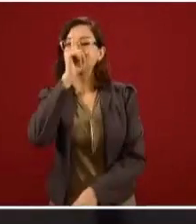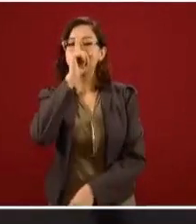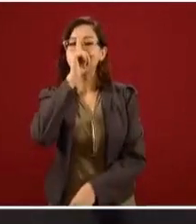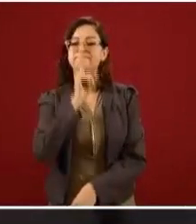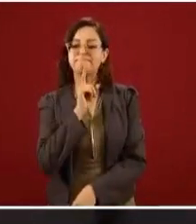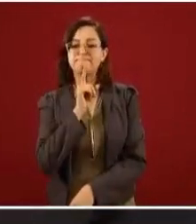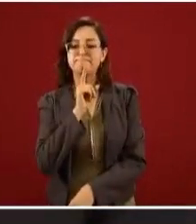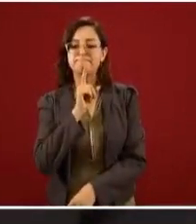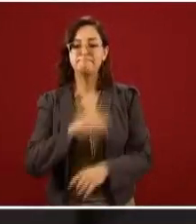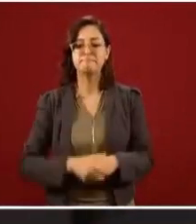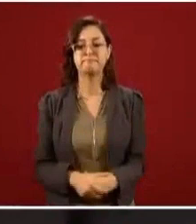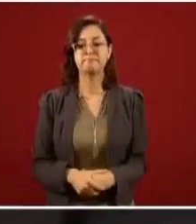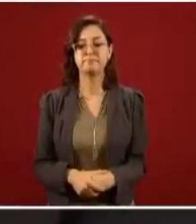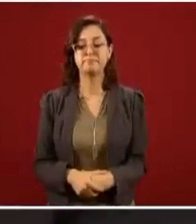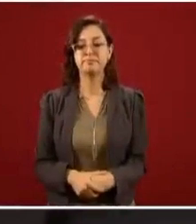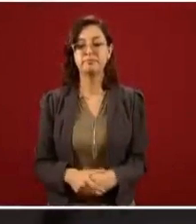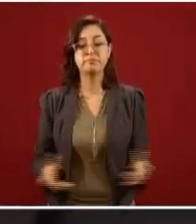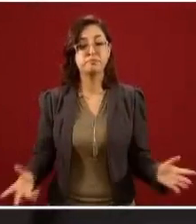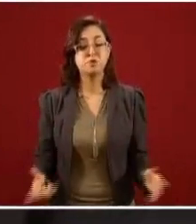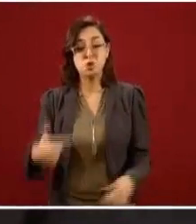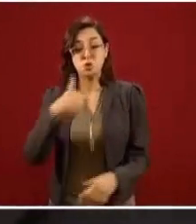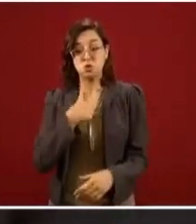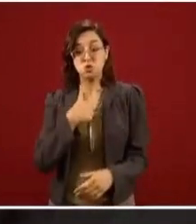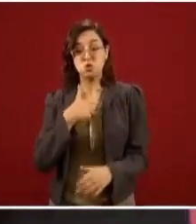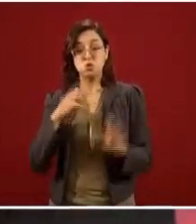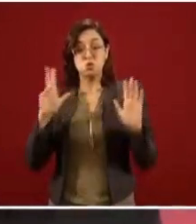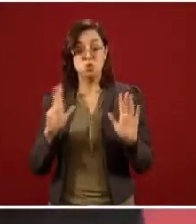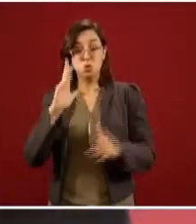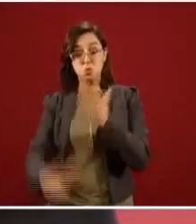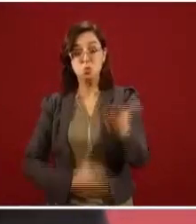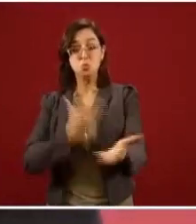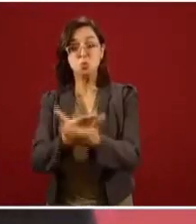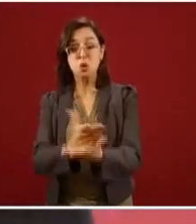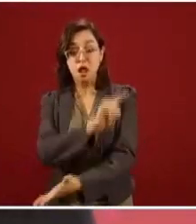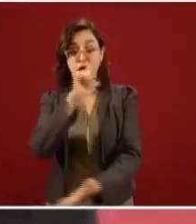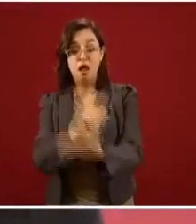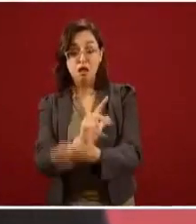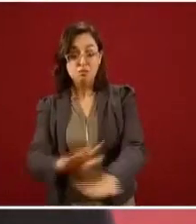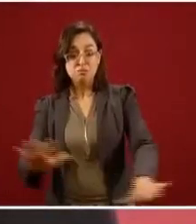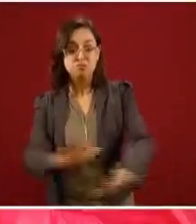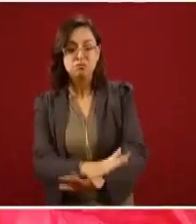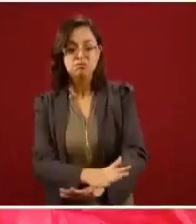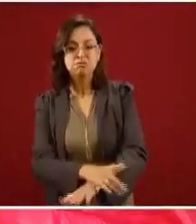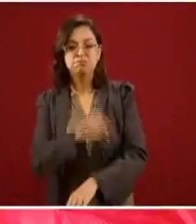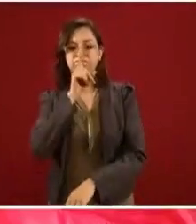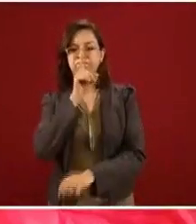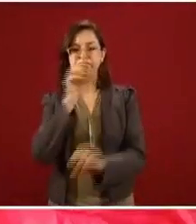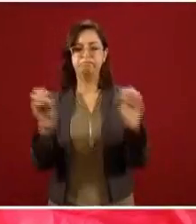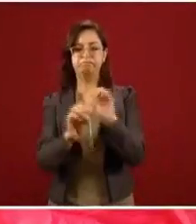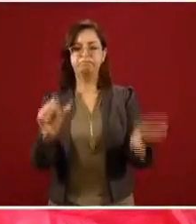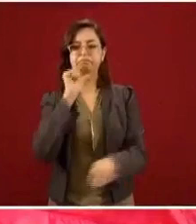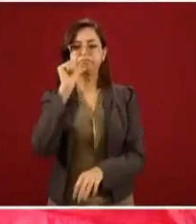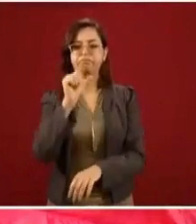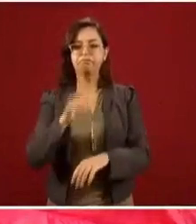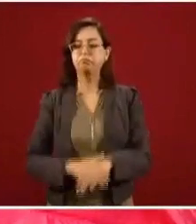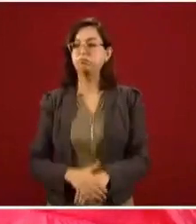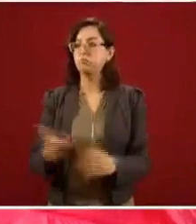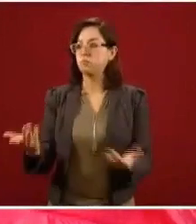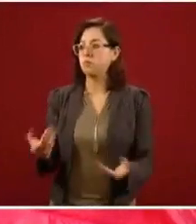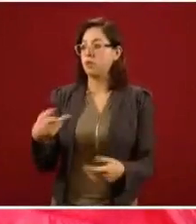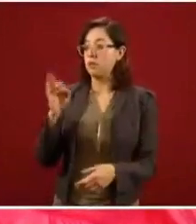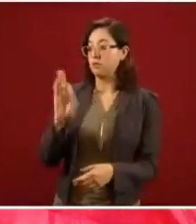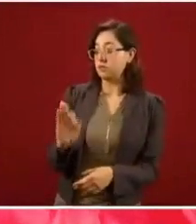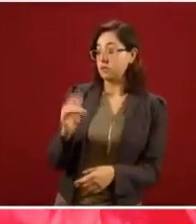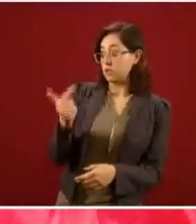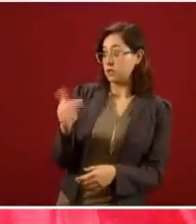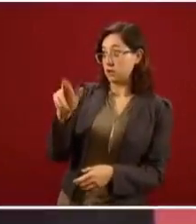¿Sí? No tengo nada que ver con la supuesta reforma. Pero el fiscal general de la República, Alejandro Gertz, ¿sí? El